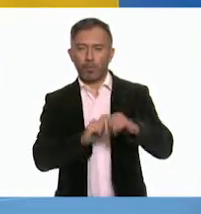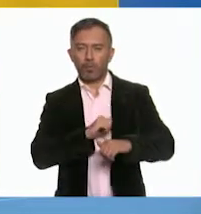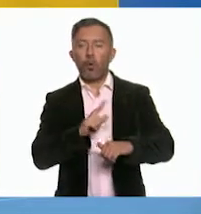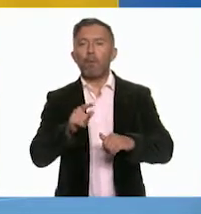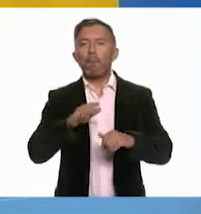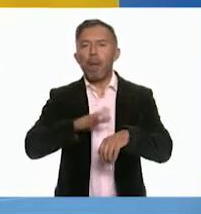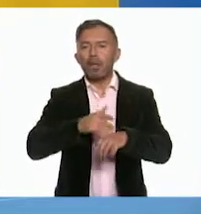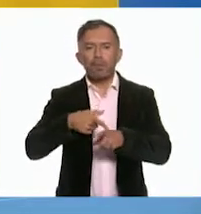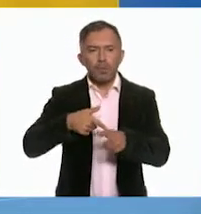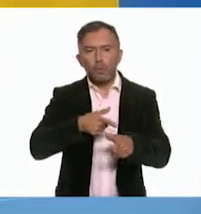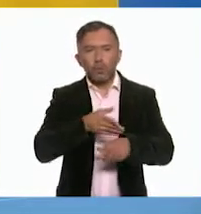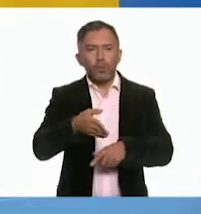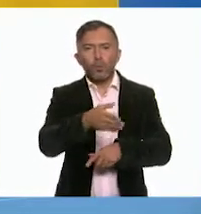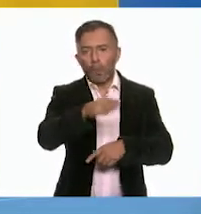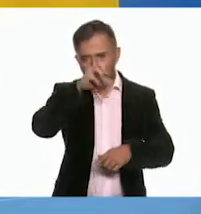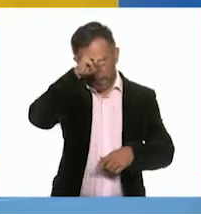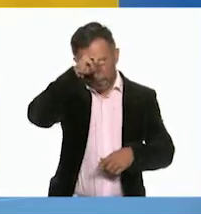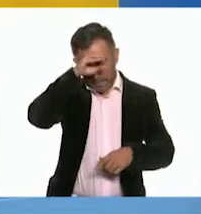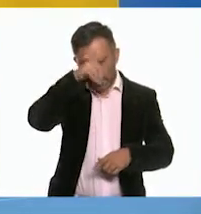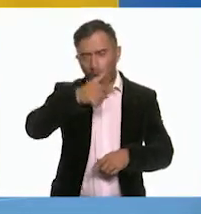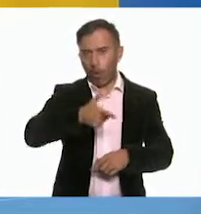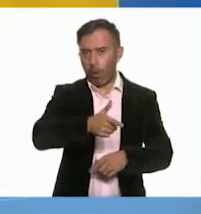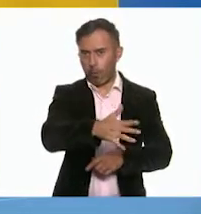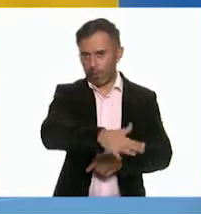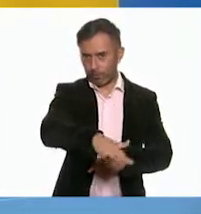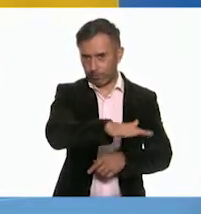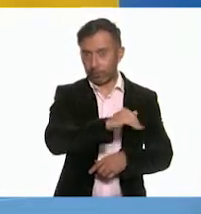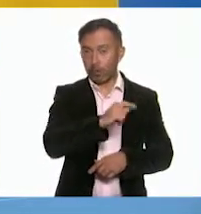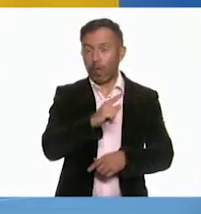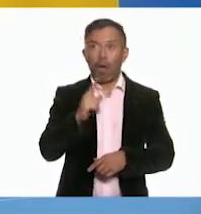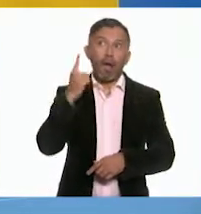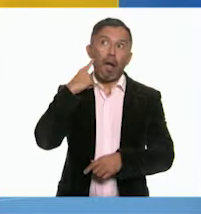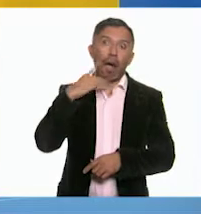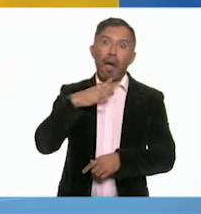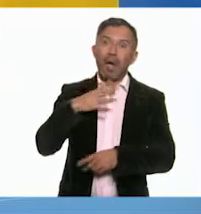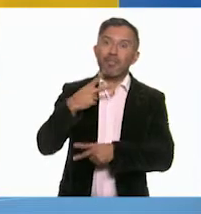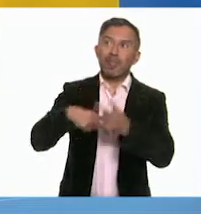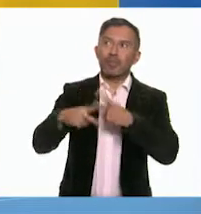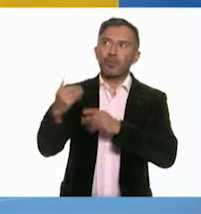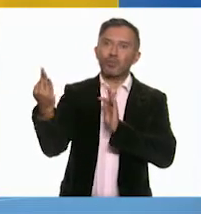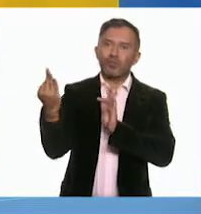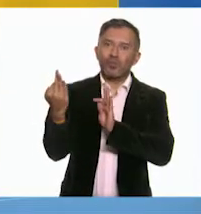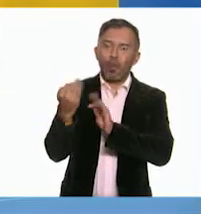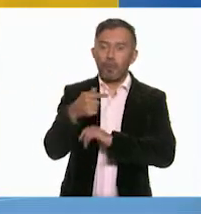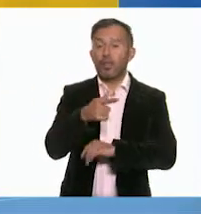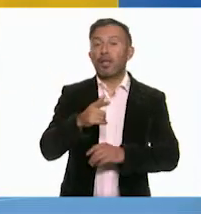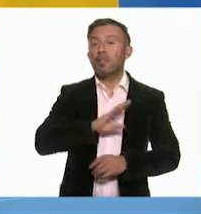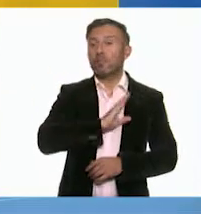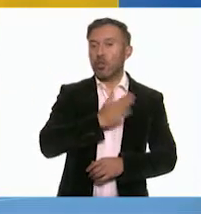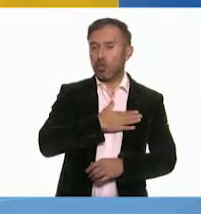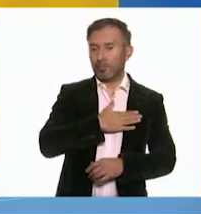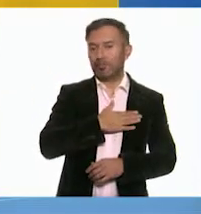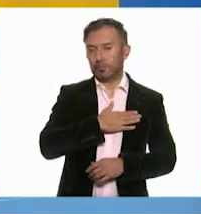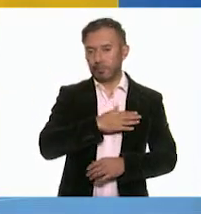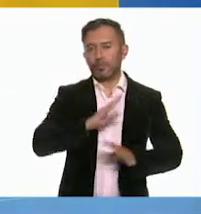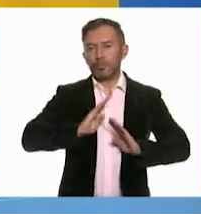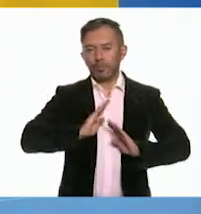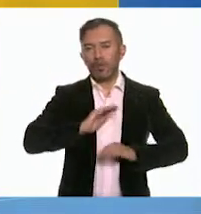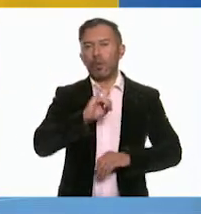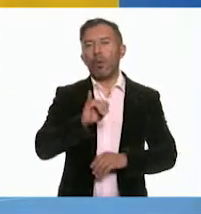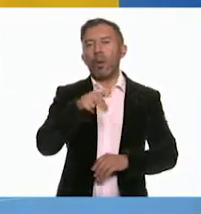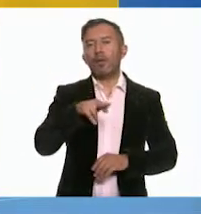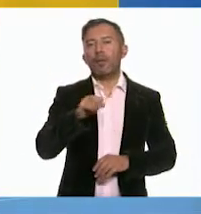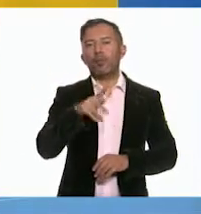de Guanajuato. Al enterarse de su aproximación, los españoles y el intendente Juan Antonio Riaño se refugiaron